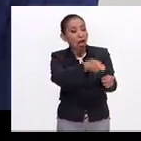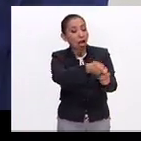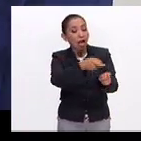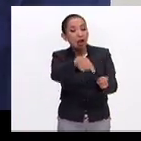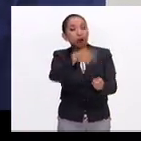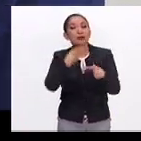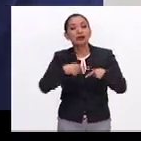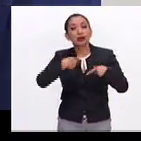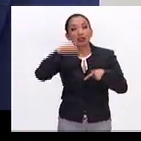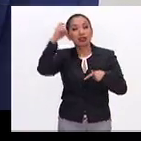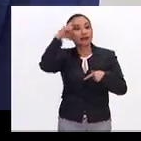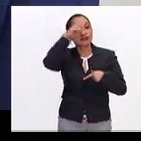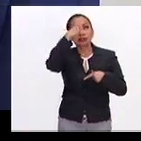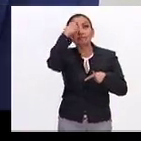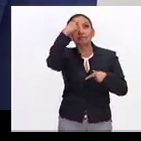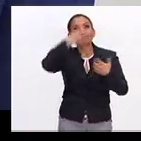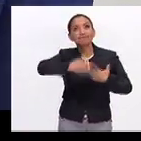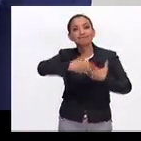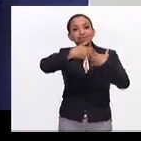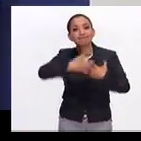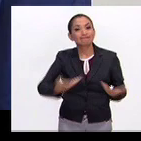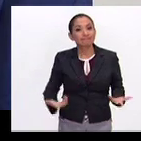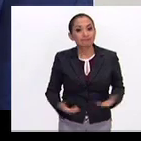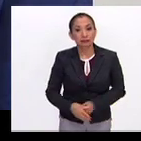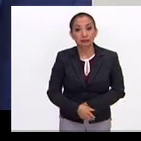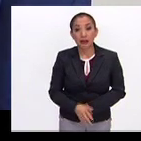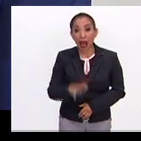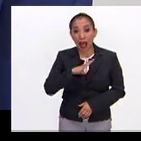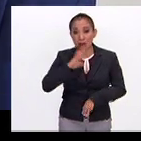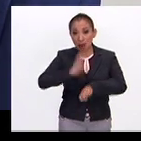fronteras económicas, financieras,